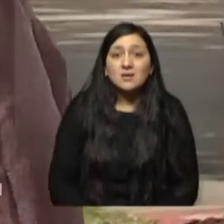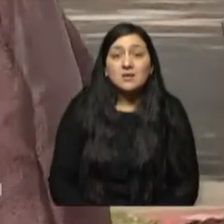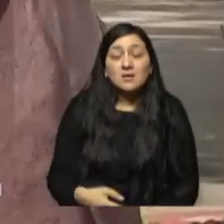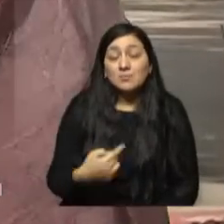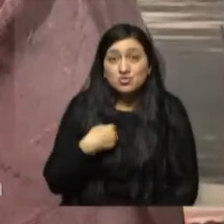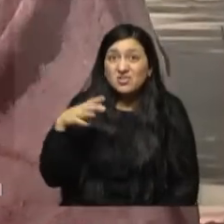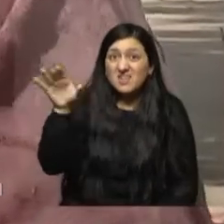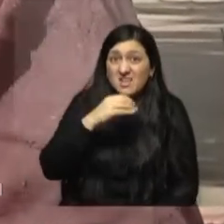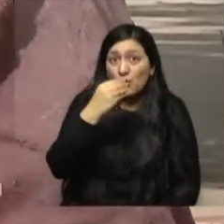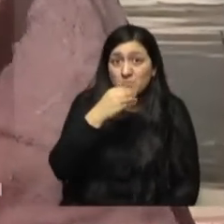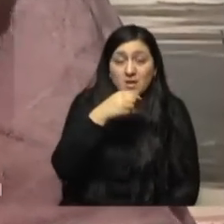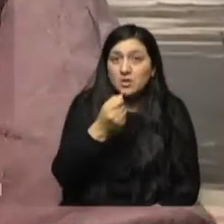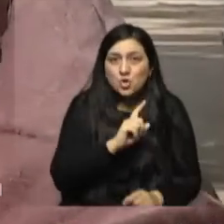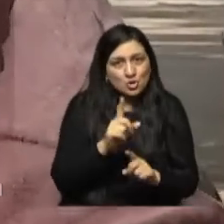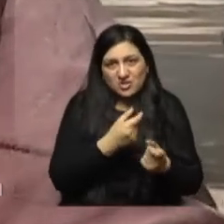traía.